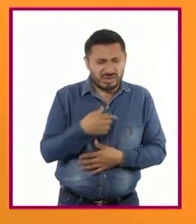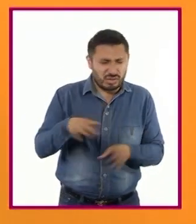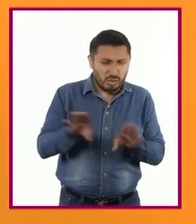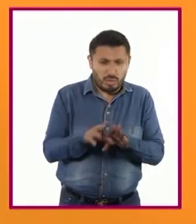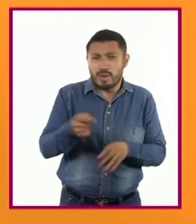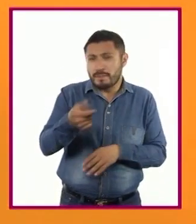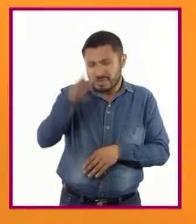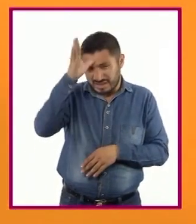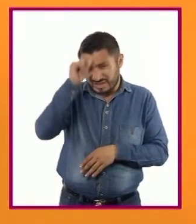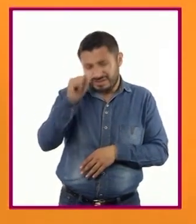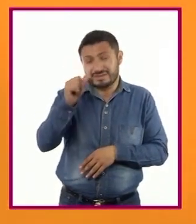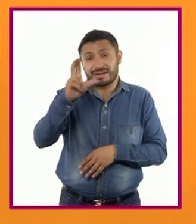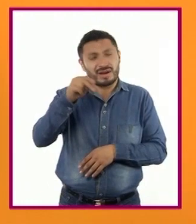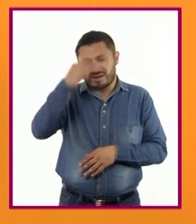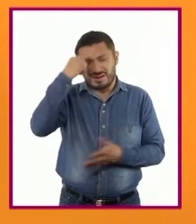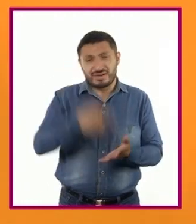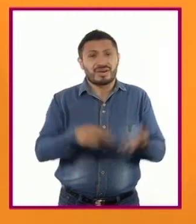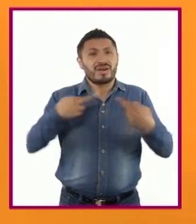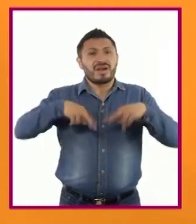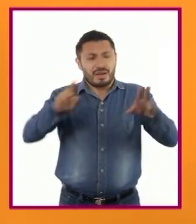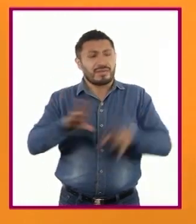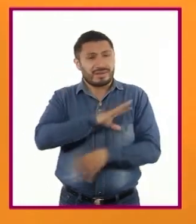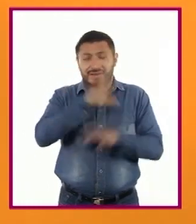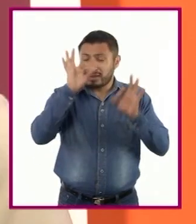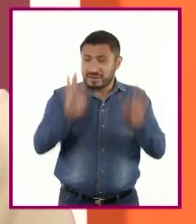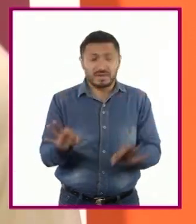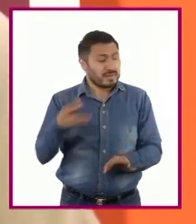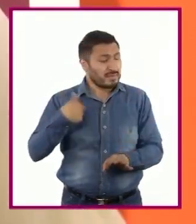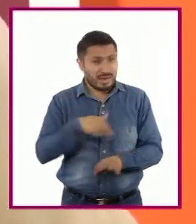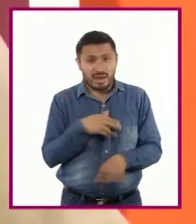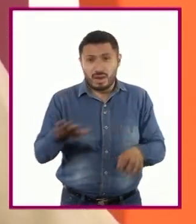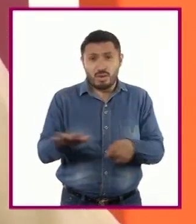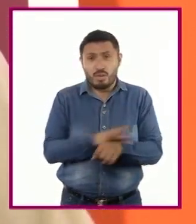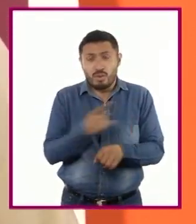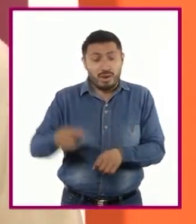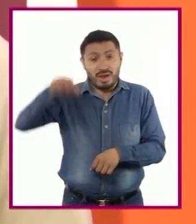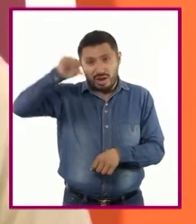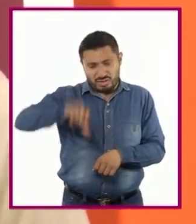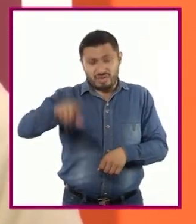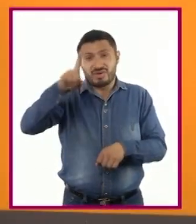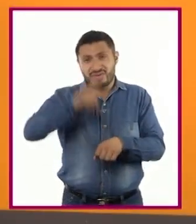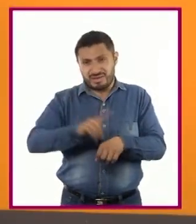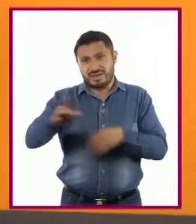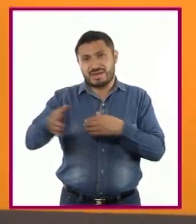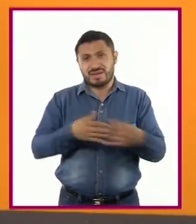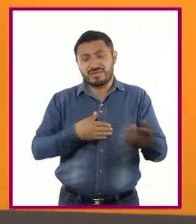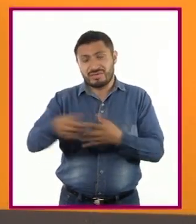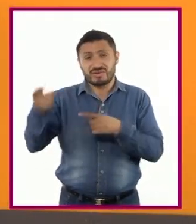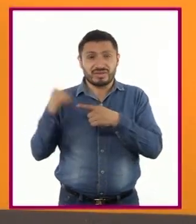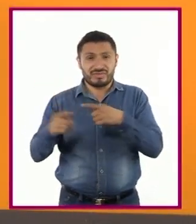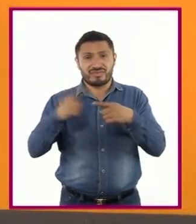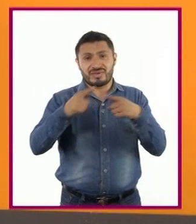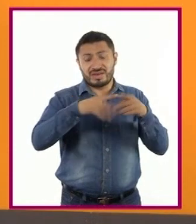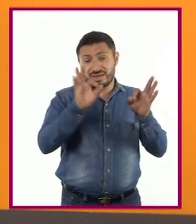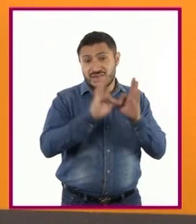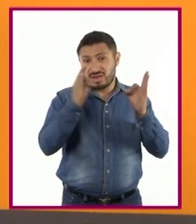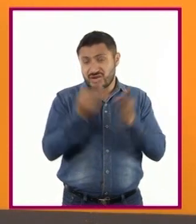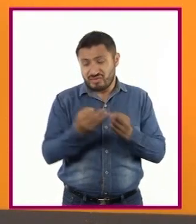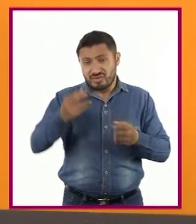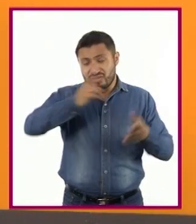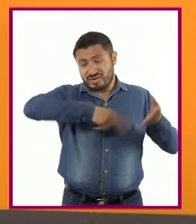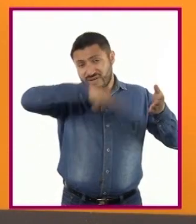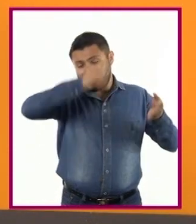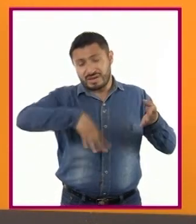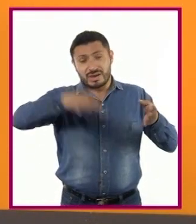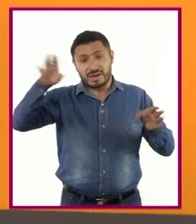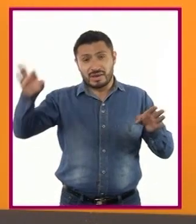acuerdo contigo. No creo que nos represente totalmente, porque hoy en día hay muchos otros estilos de muralismo que pueden estar más